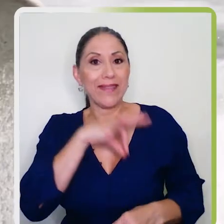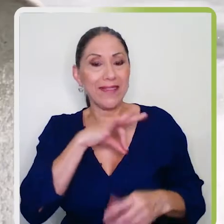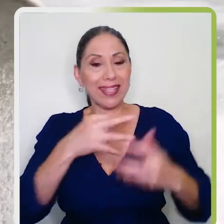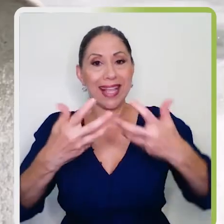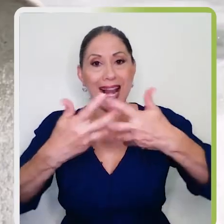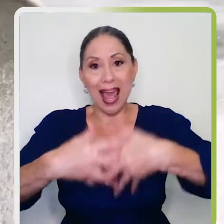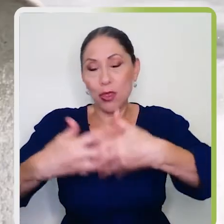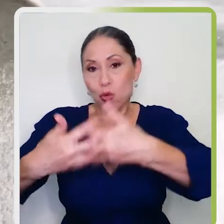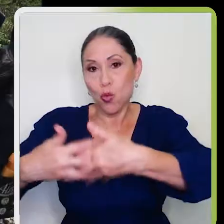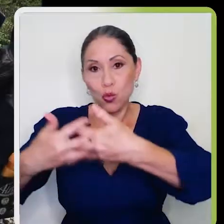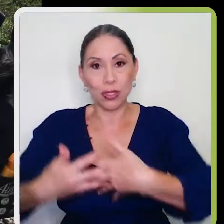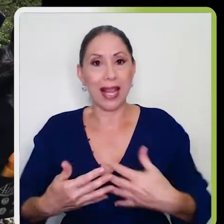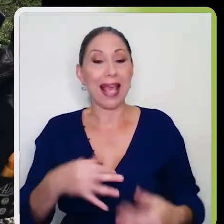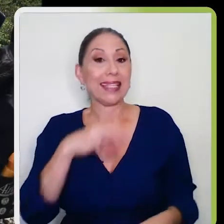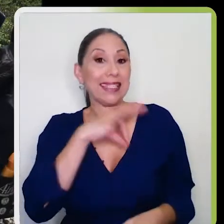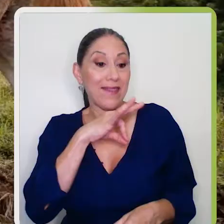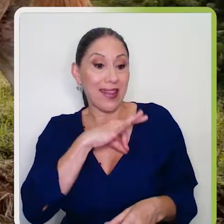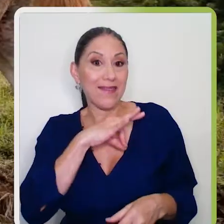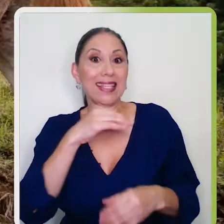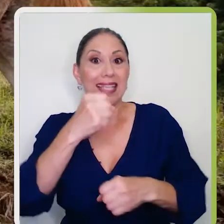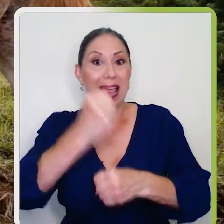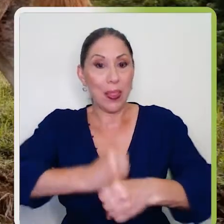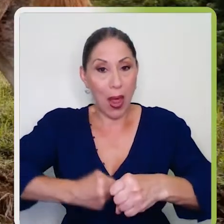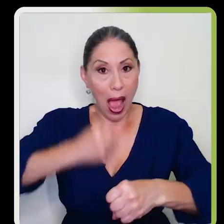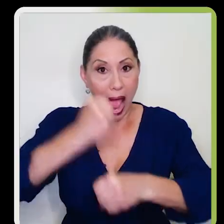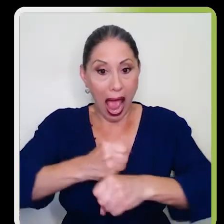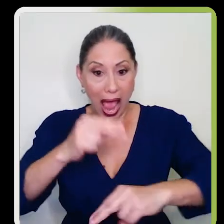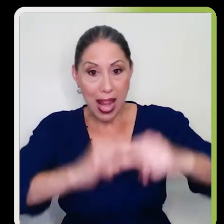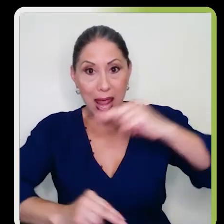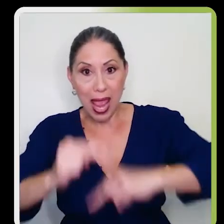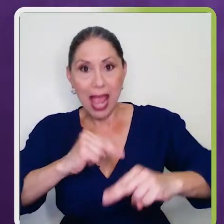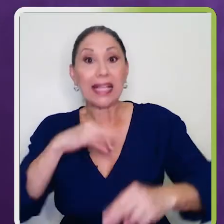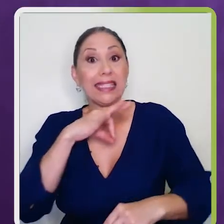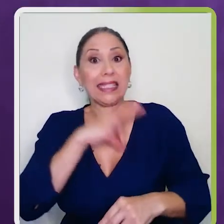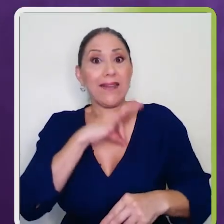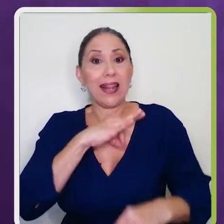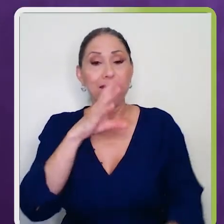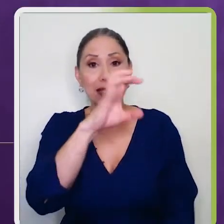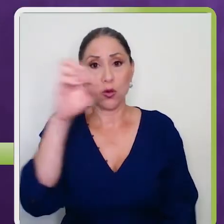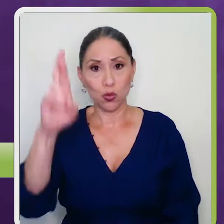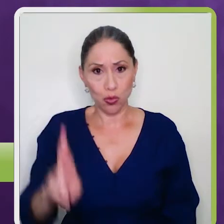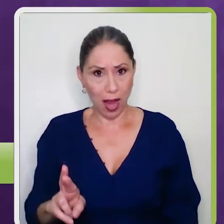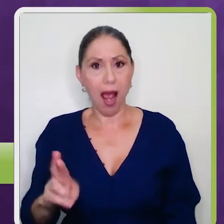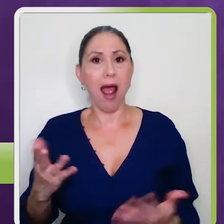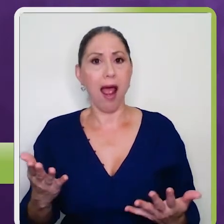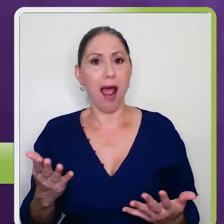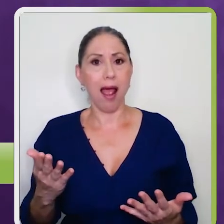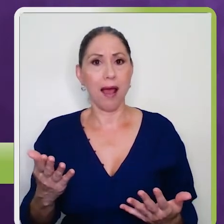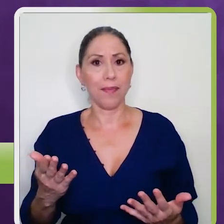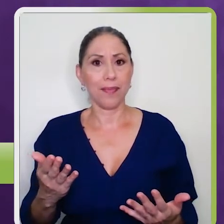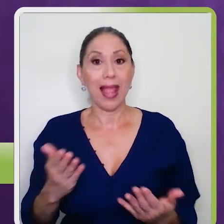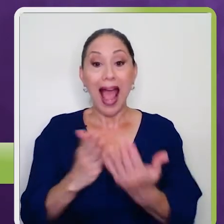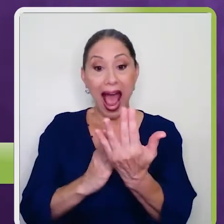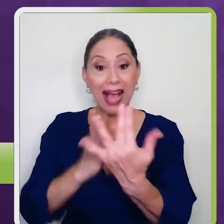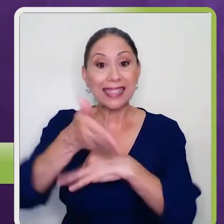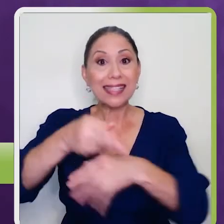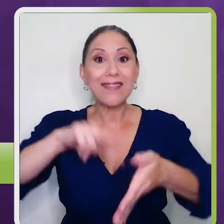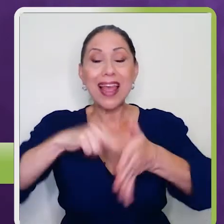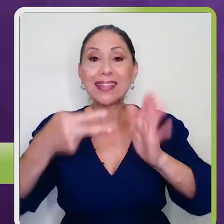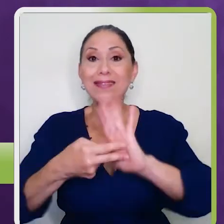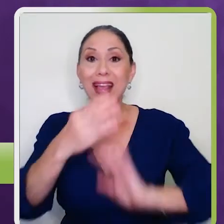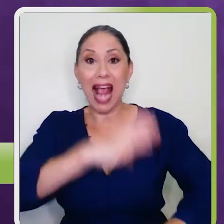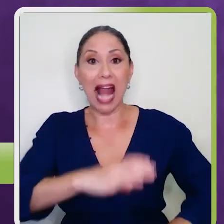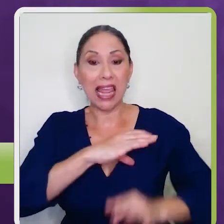se beneficia el nicho, se beneficia Costa Rica, la accesibilidad genera calidad